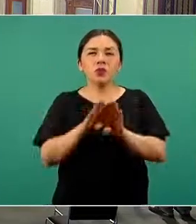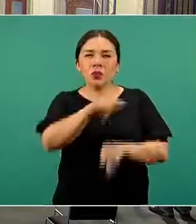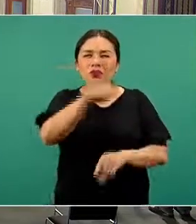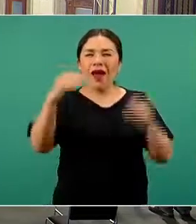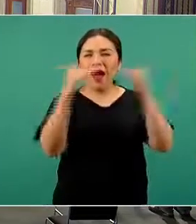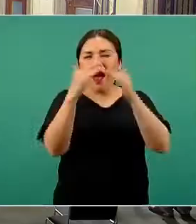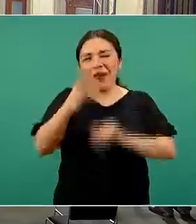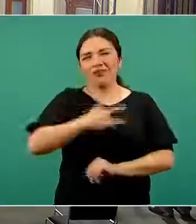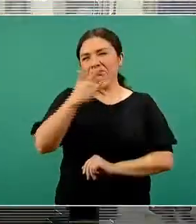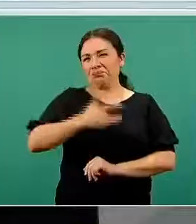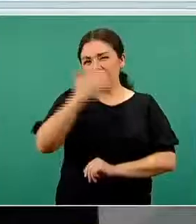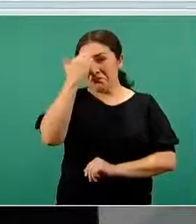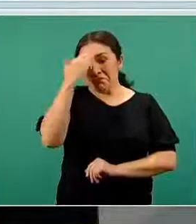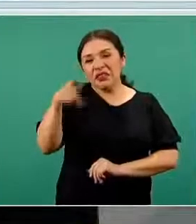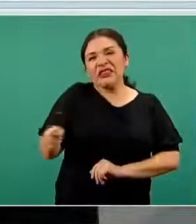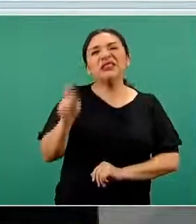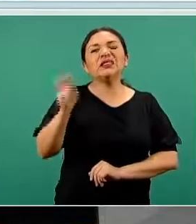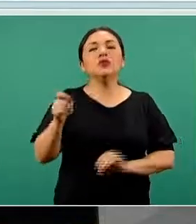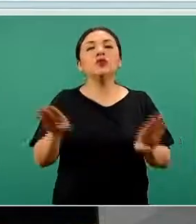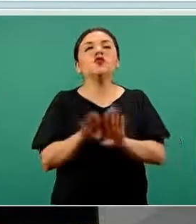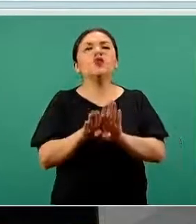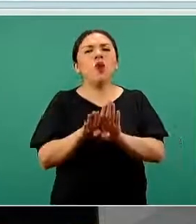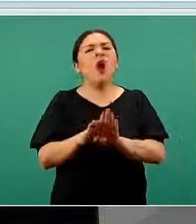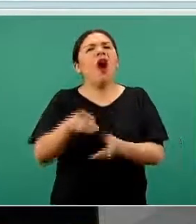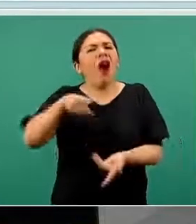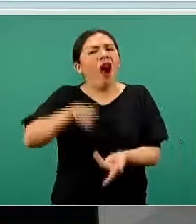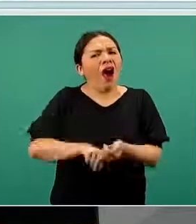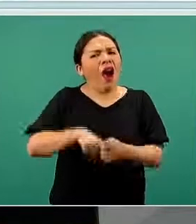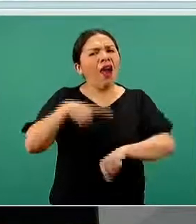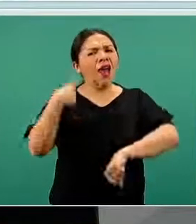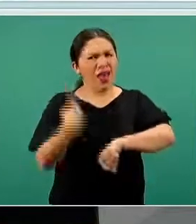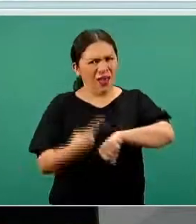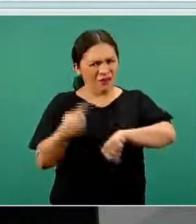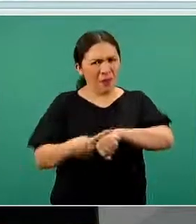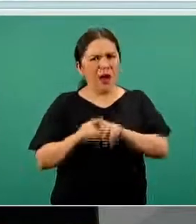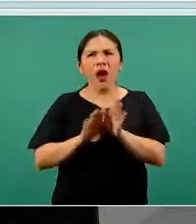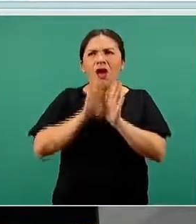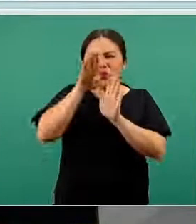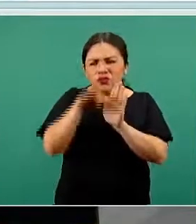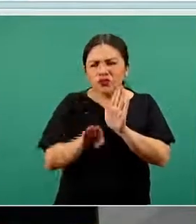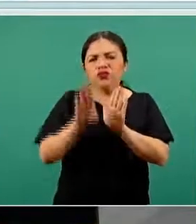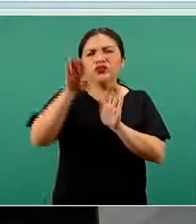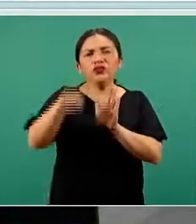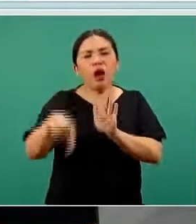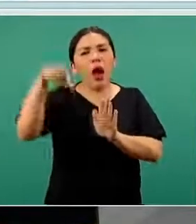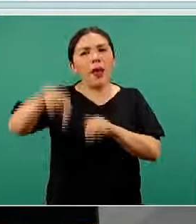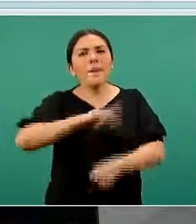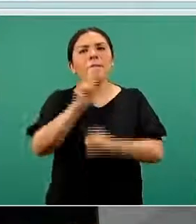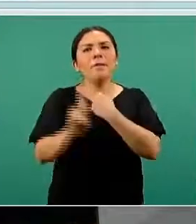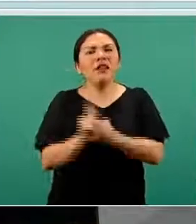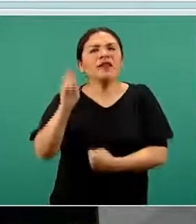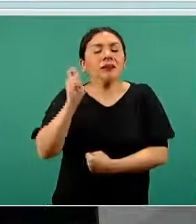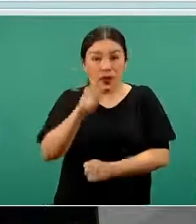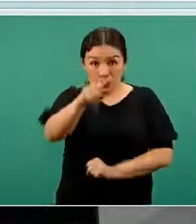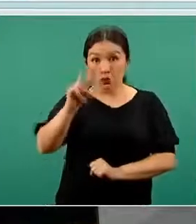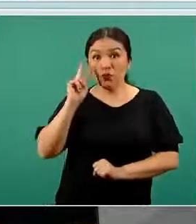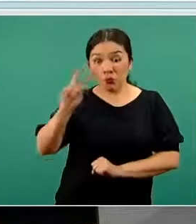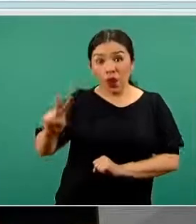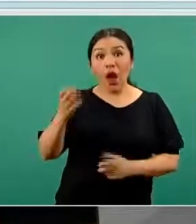las reconocen, que es justamente cómo se han comportado la curva epidémica en nuestro país. Y como pueden